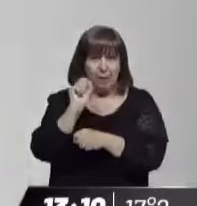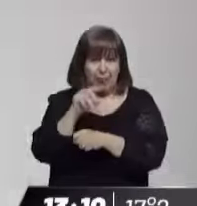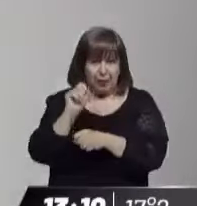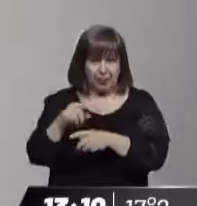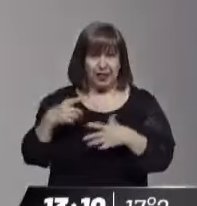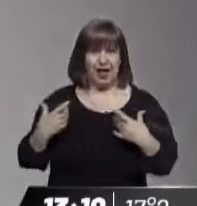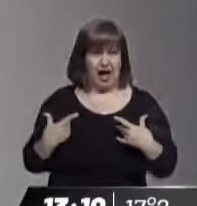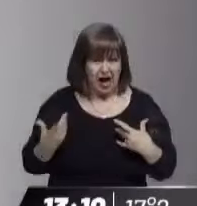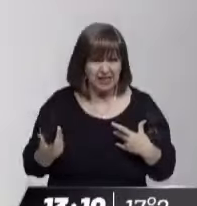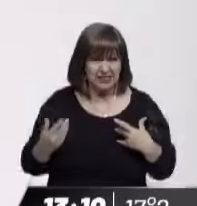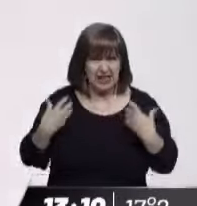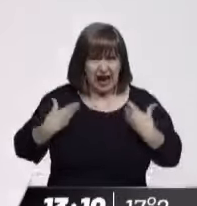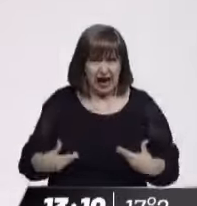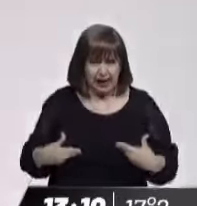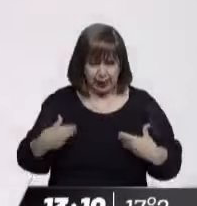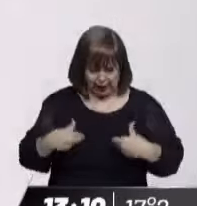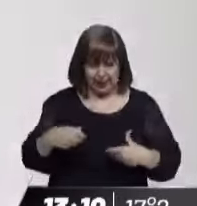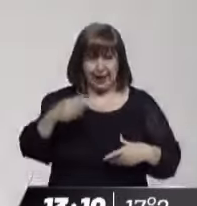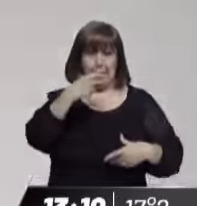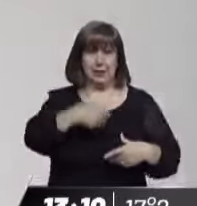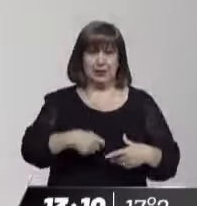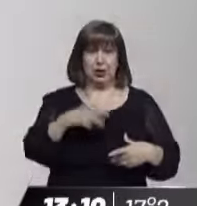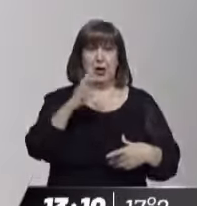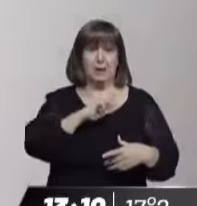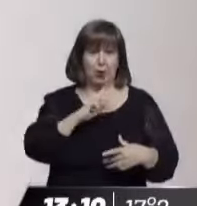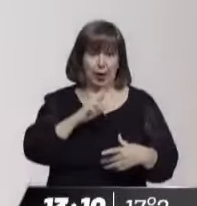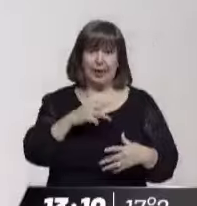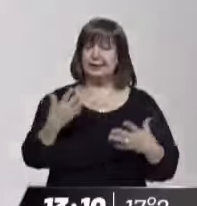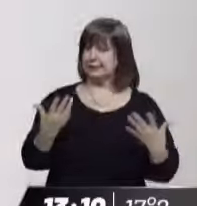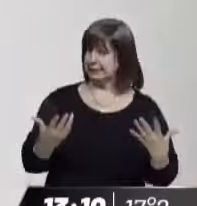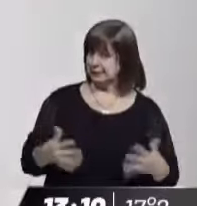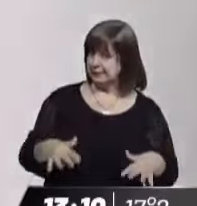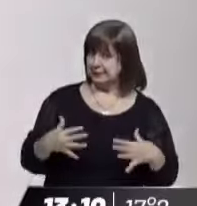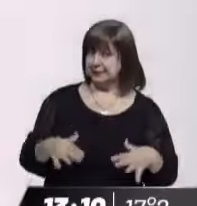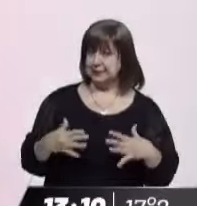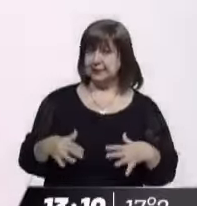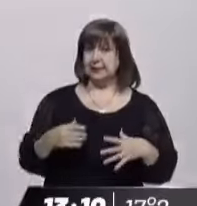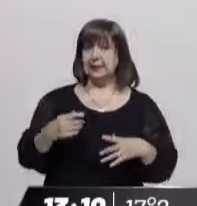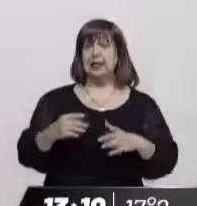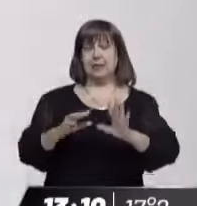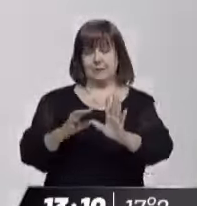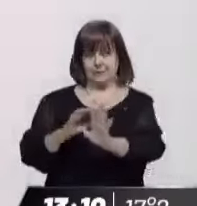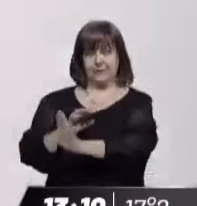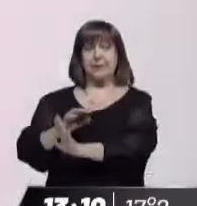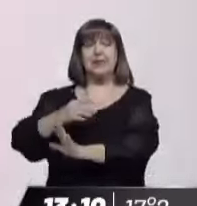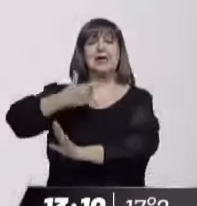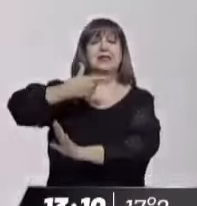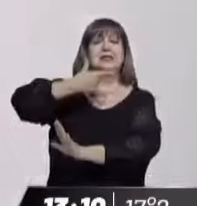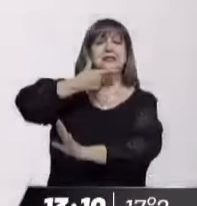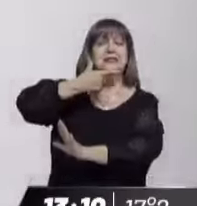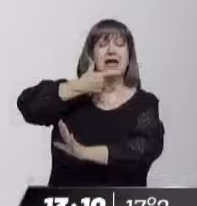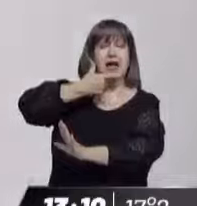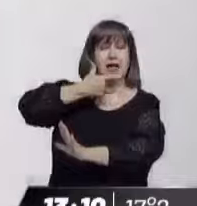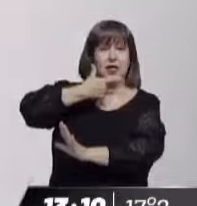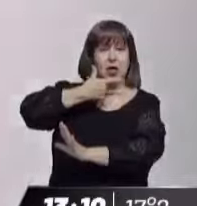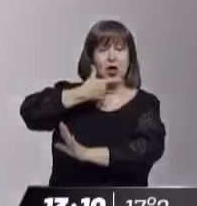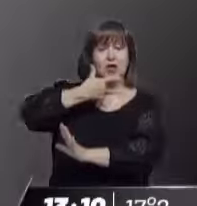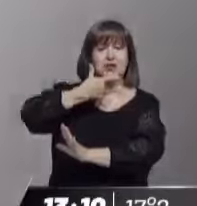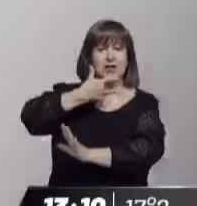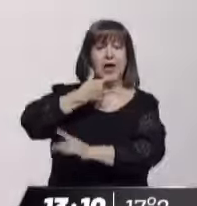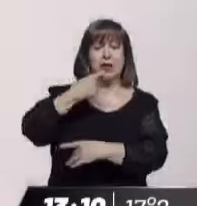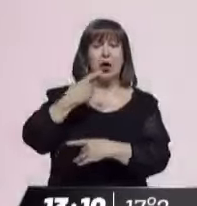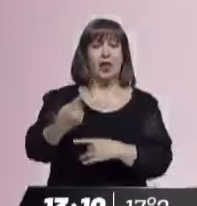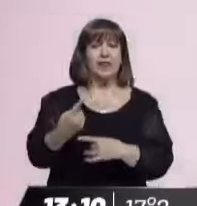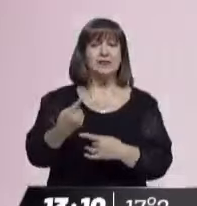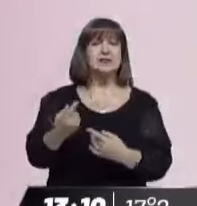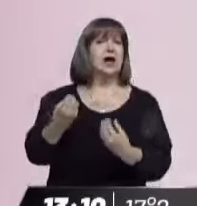Le abro la puerta y mirá que se caigan las... Bueno, Juan, la situación era que este hombre quería abrir la puerta, este degenerado. Finalmente